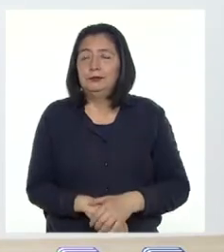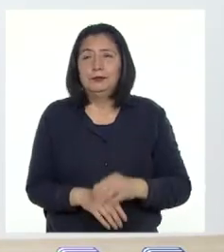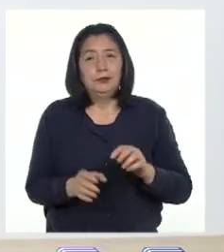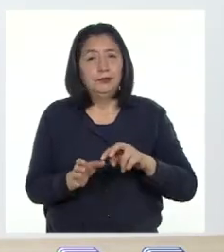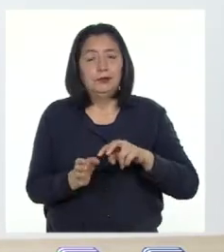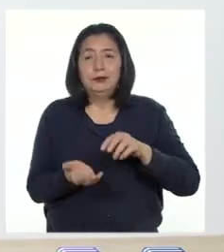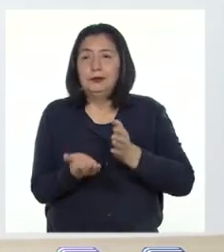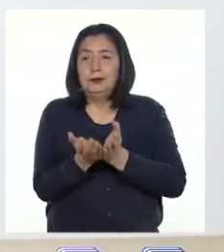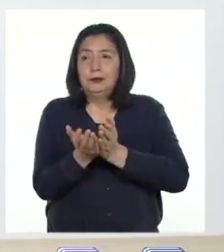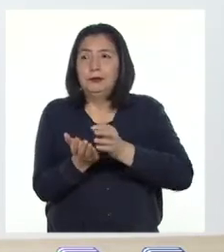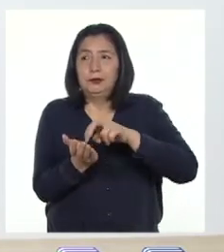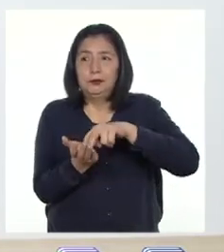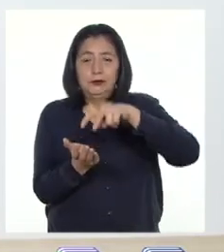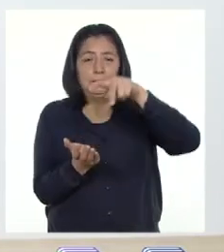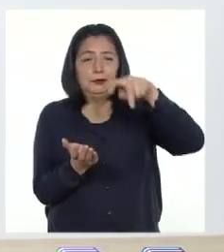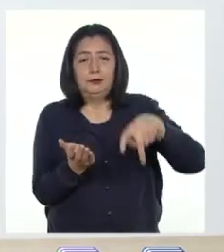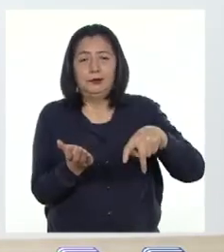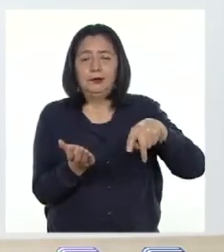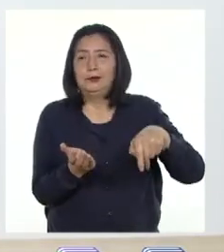Y salimos de nuestro bote.